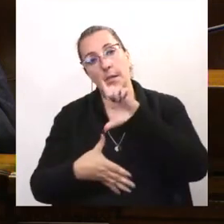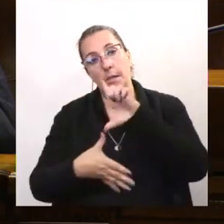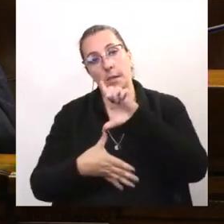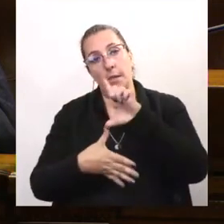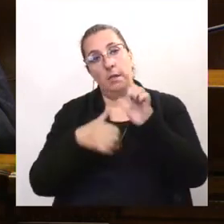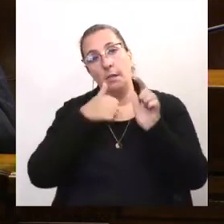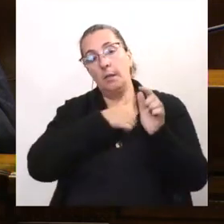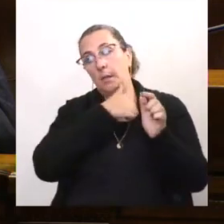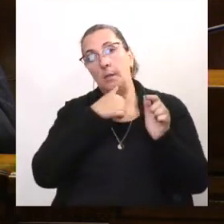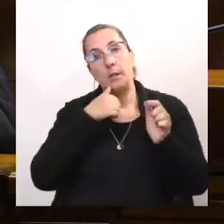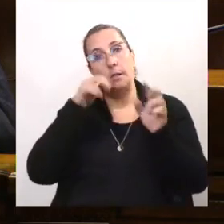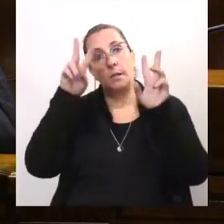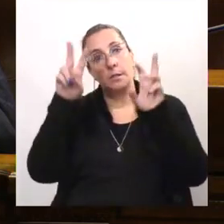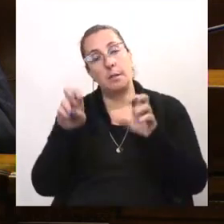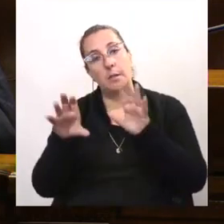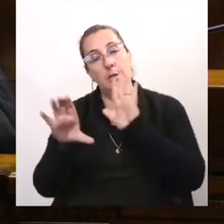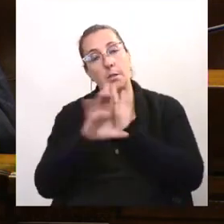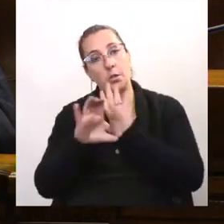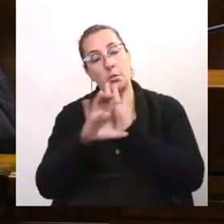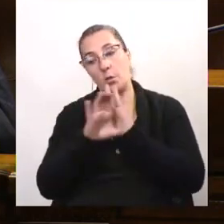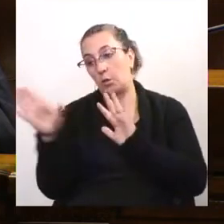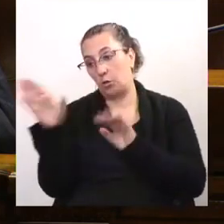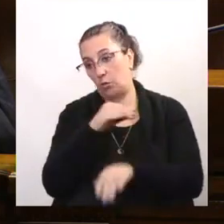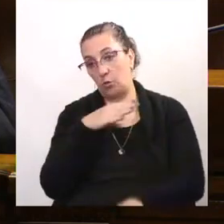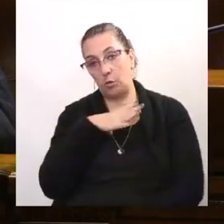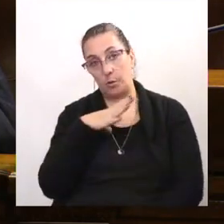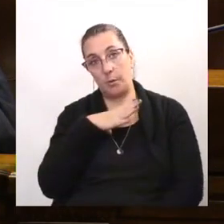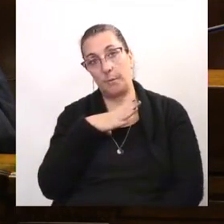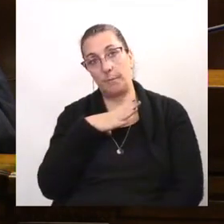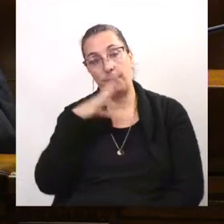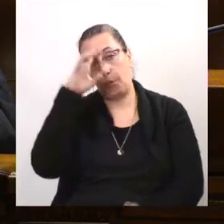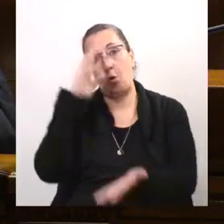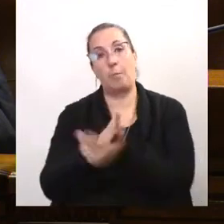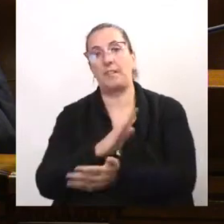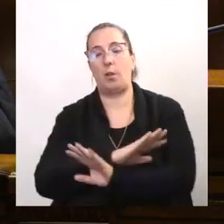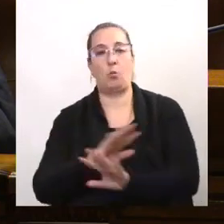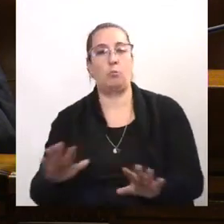tema constitucional que todos tenían dando golpe de Estado.